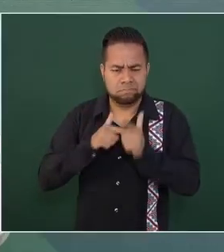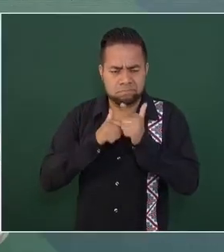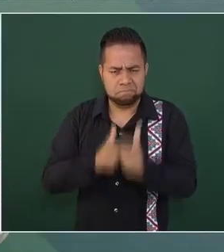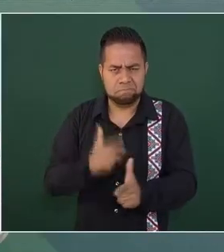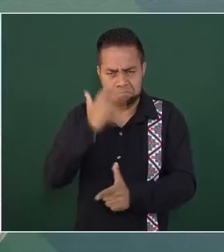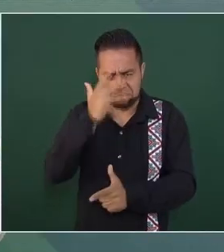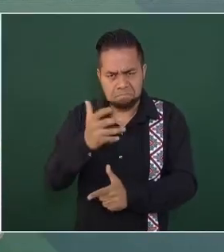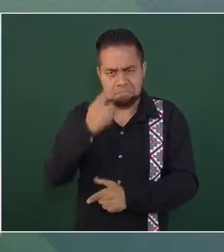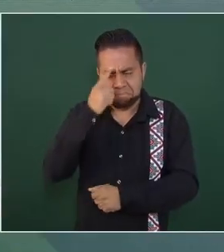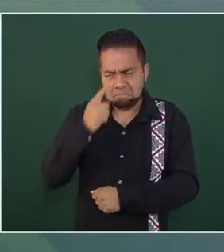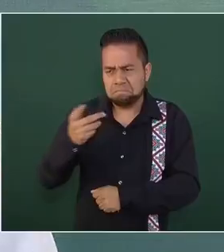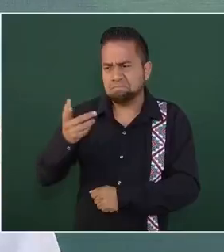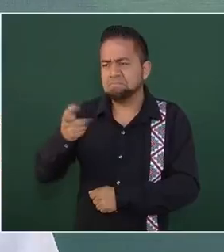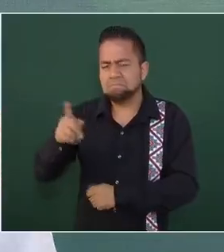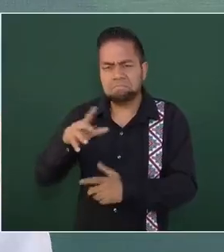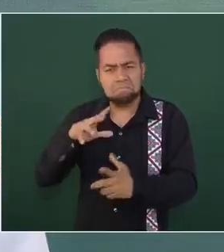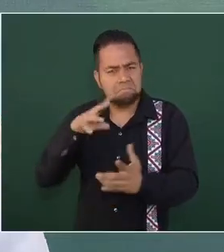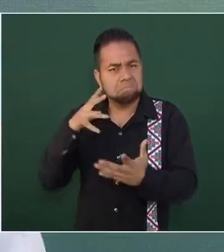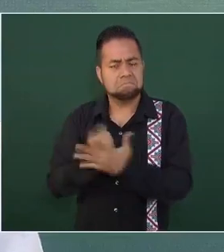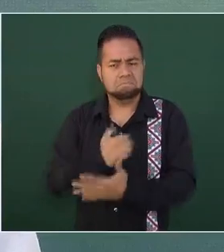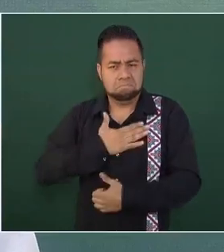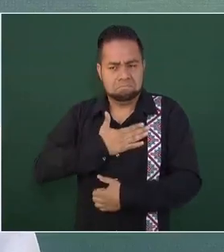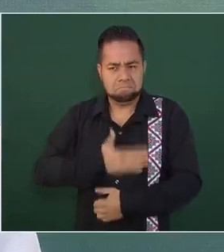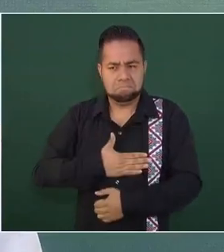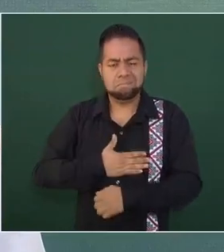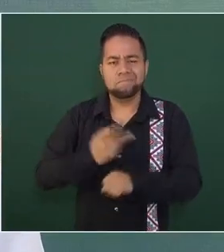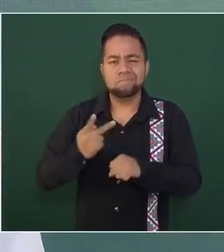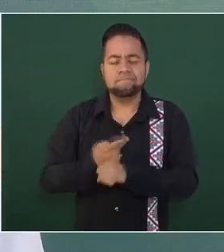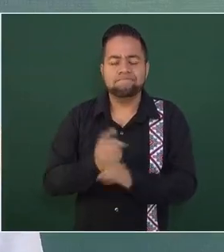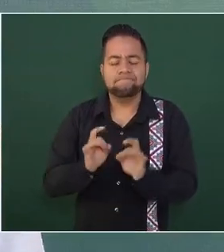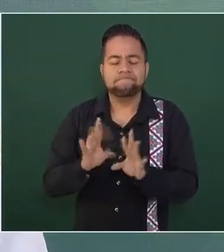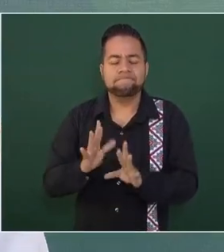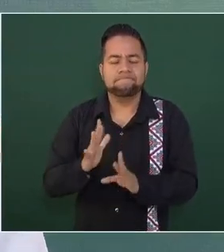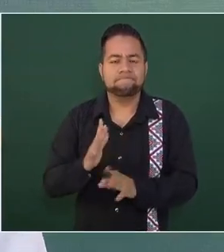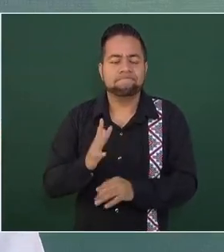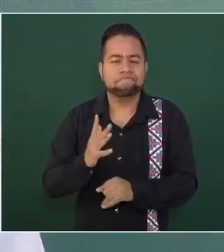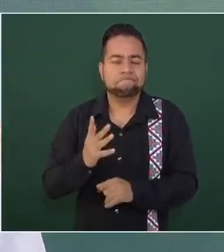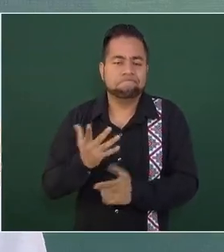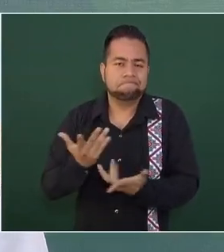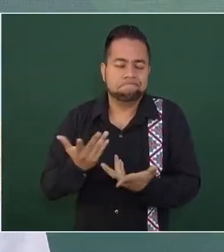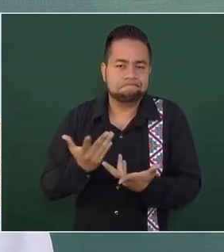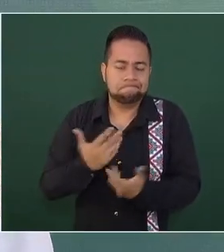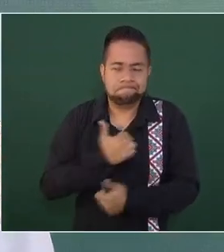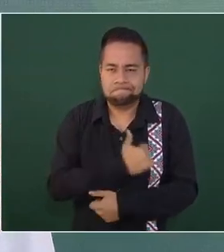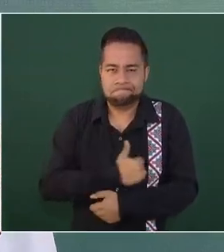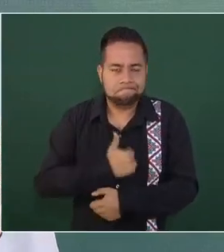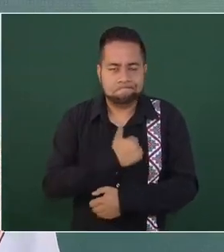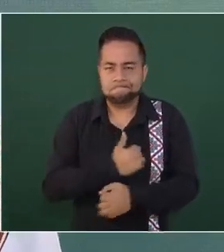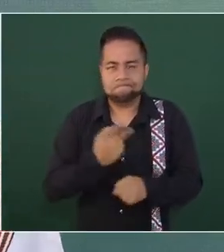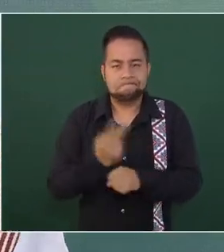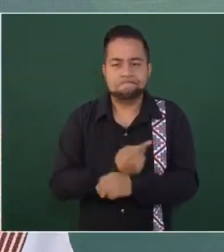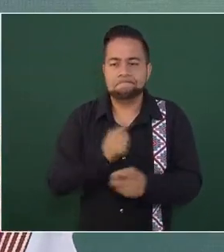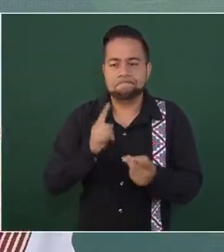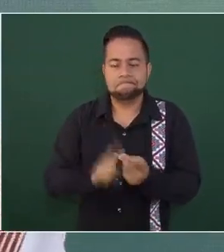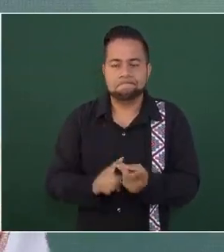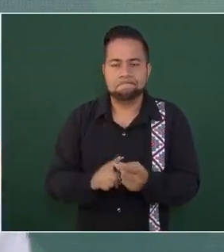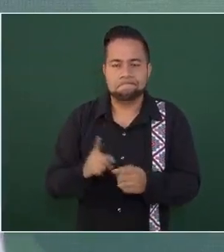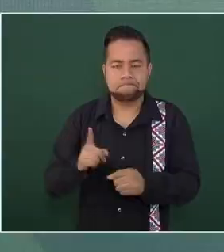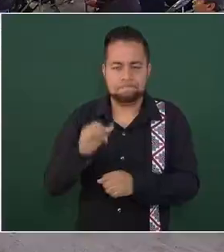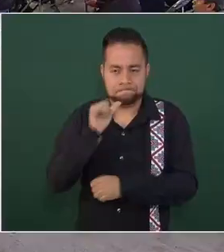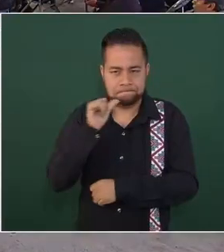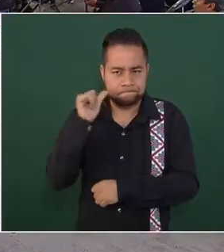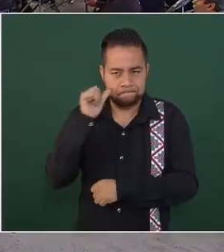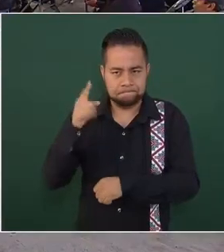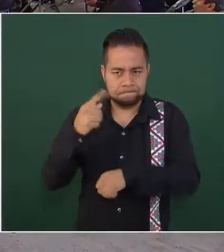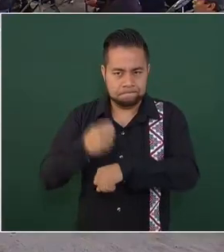hasta que haya justicia por estos hechos lamentables ocasionados en el día de ayer en